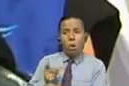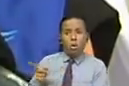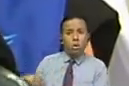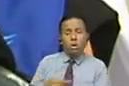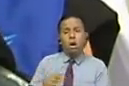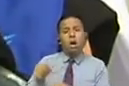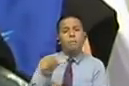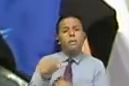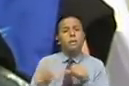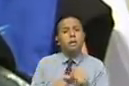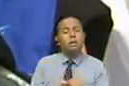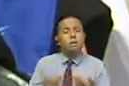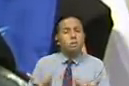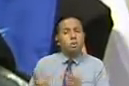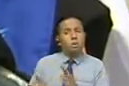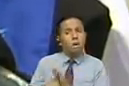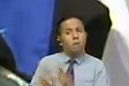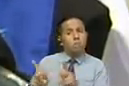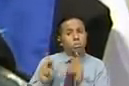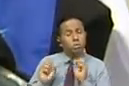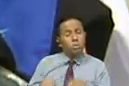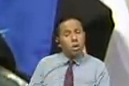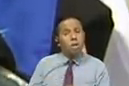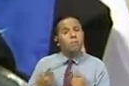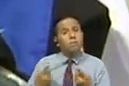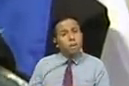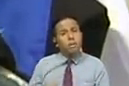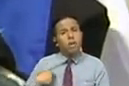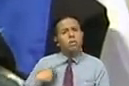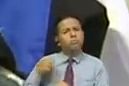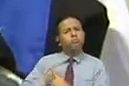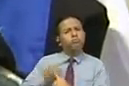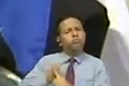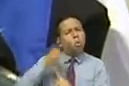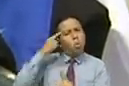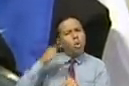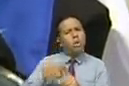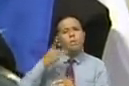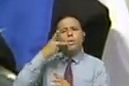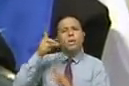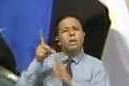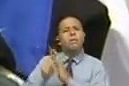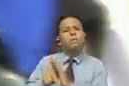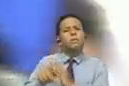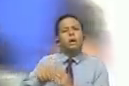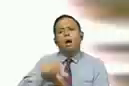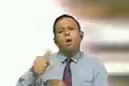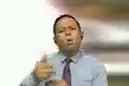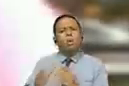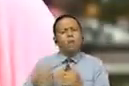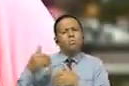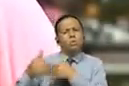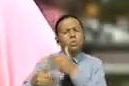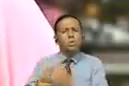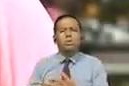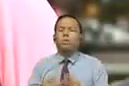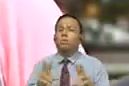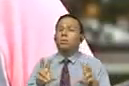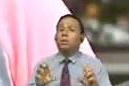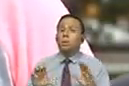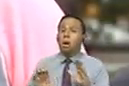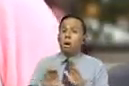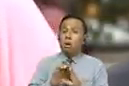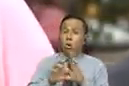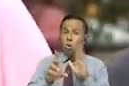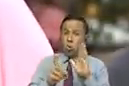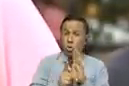nos permite la ley, pero también vamos a agotar todas las instancias para que esta denuncia pueda llegar a otras instancias. El COIB sanciona